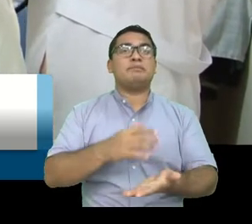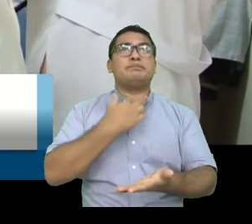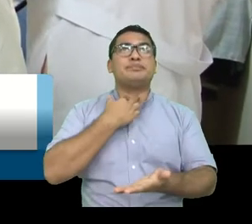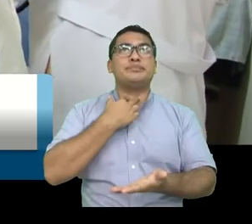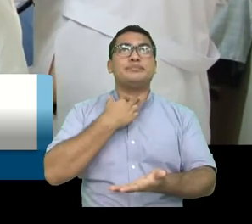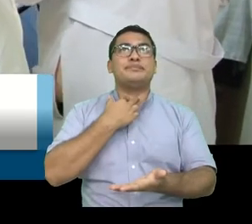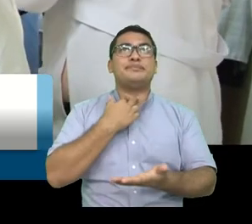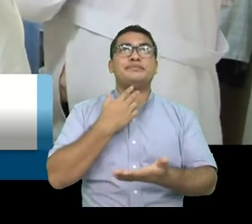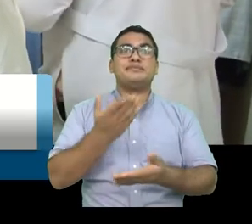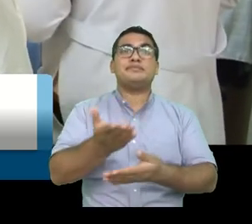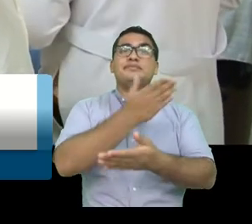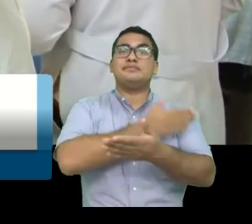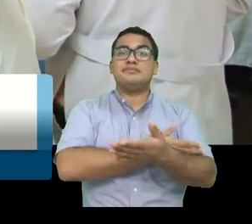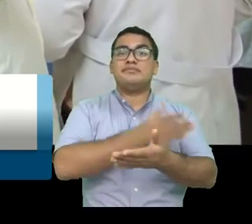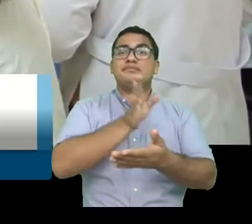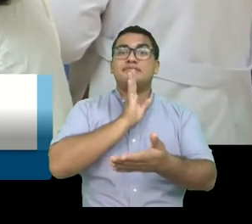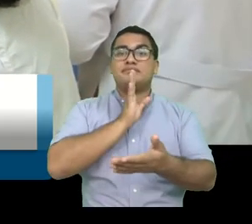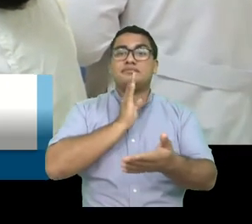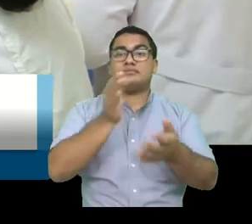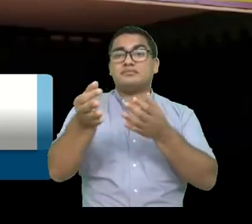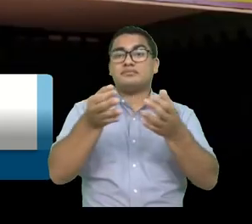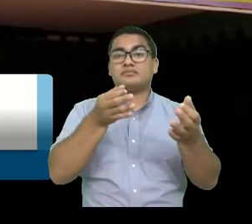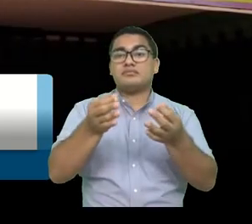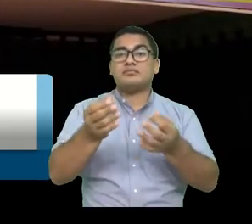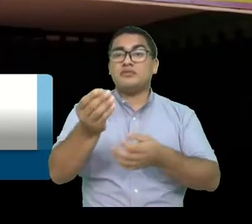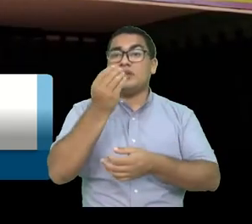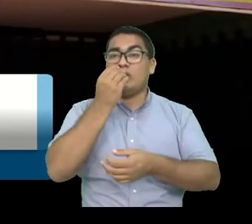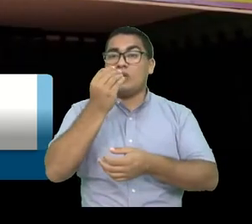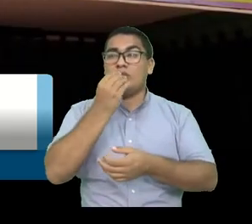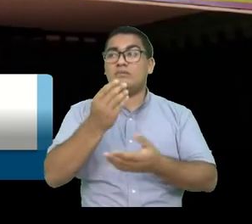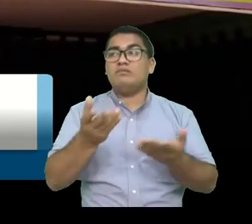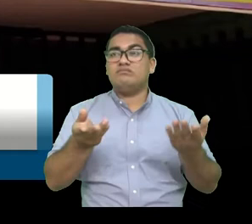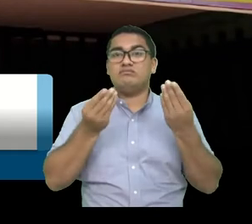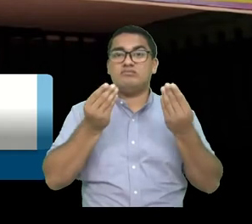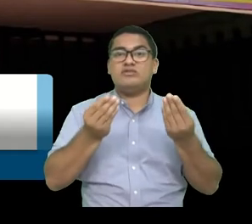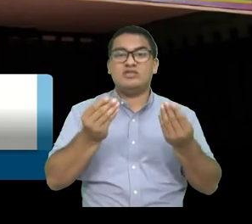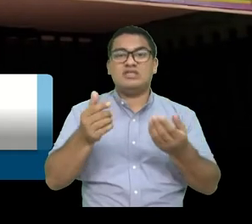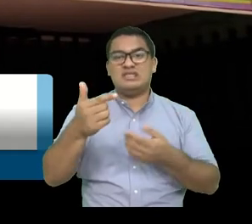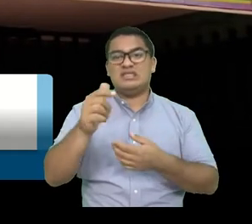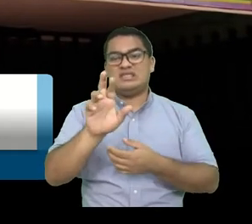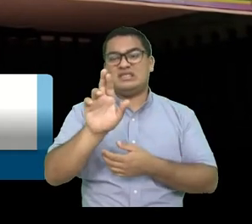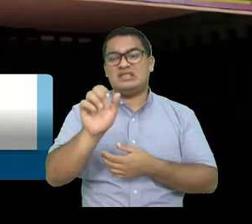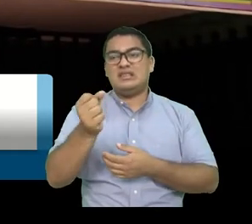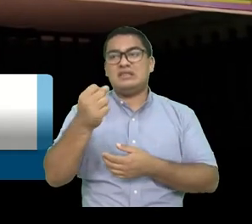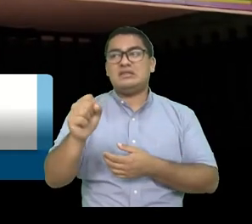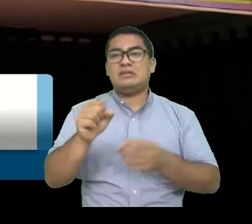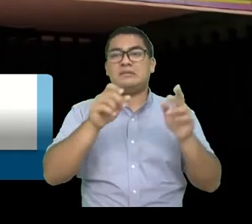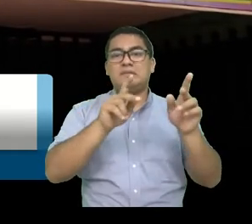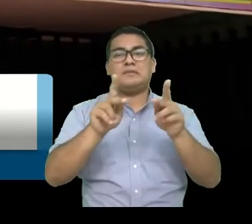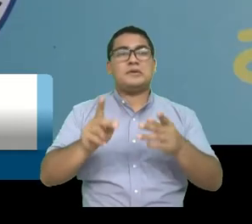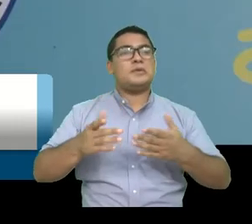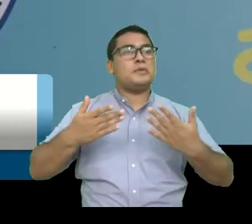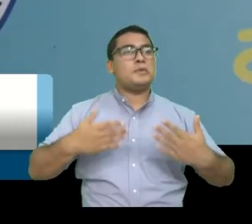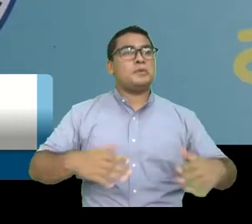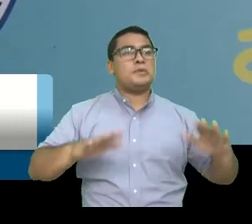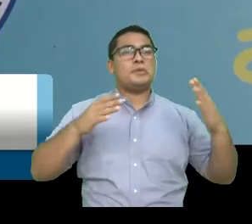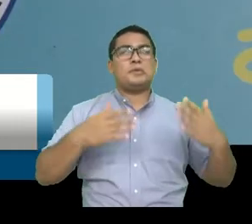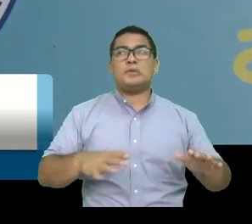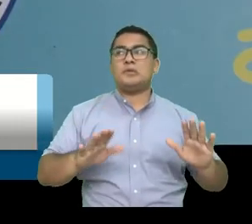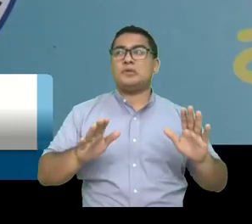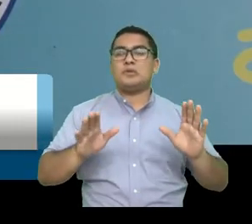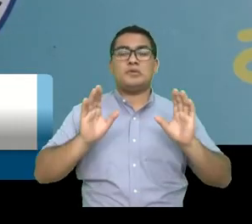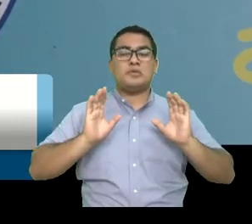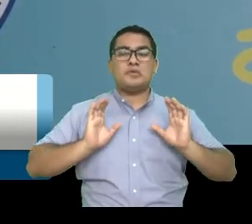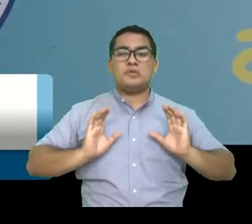como habíamos hablado y recordando lo de las comidas muy copiosas, puedes estar de lo más tranquilo. Tú puedes haber ya